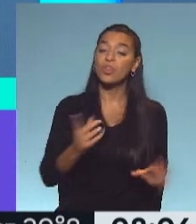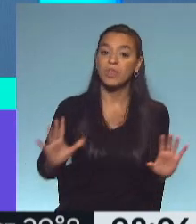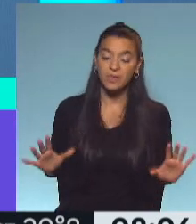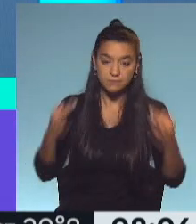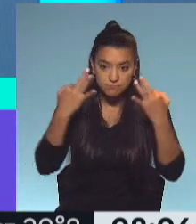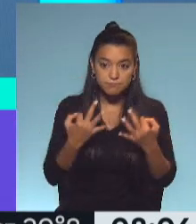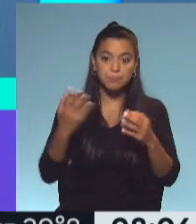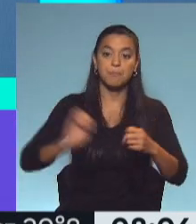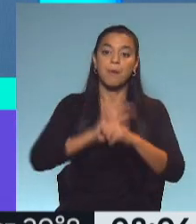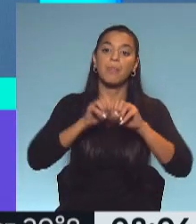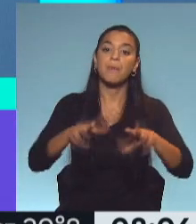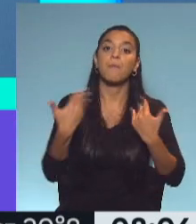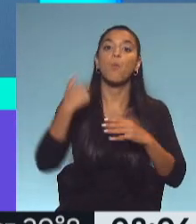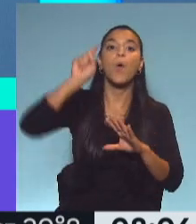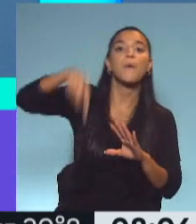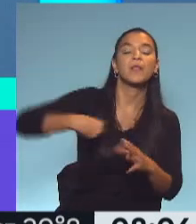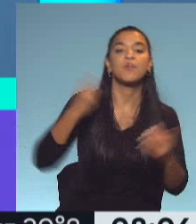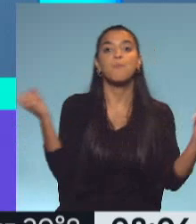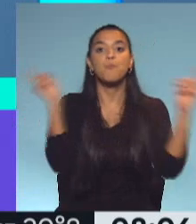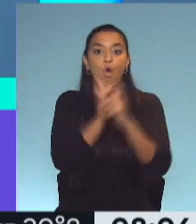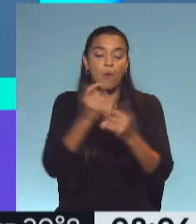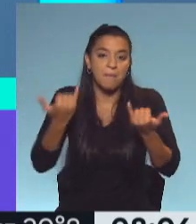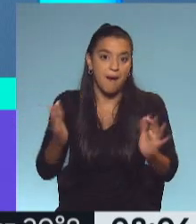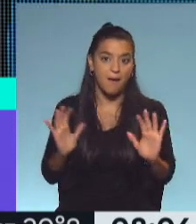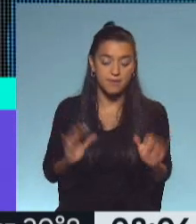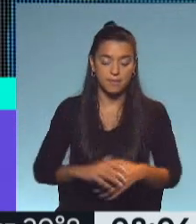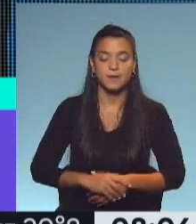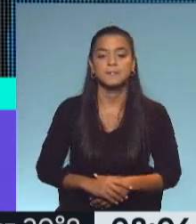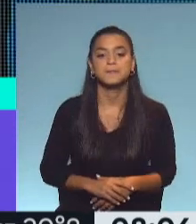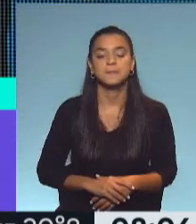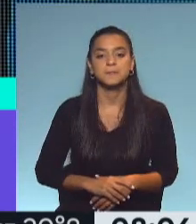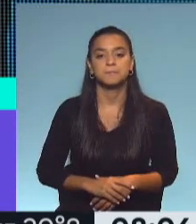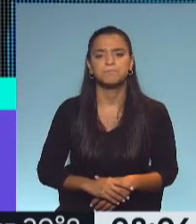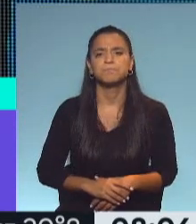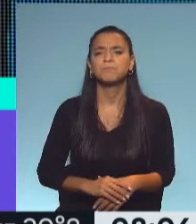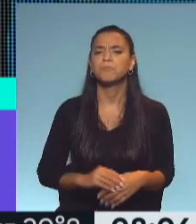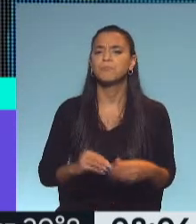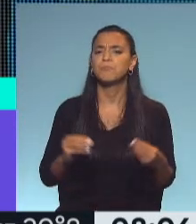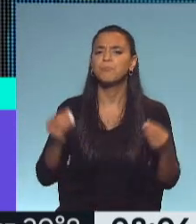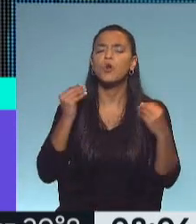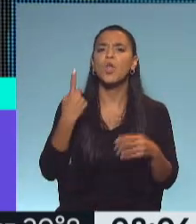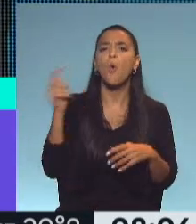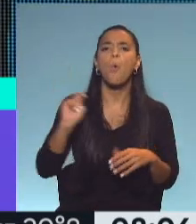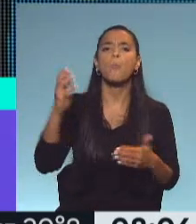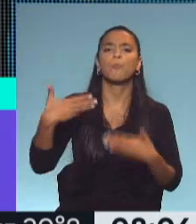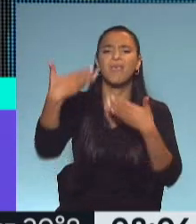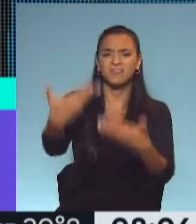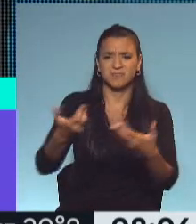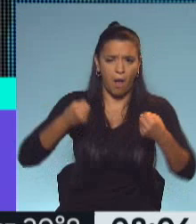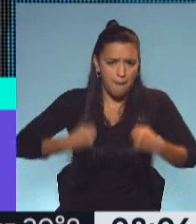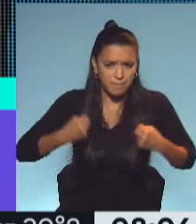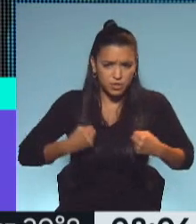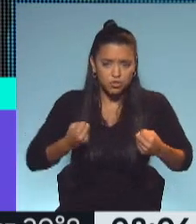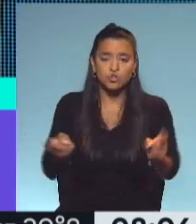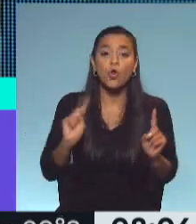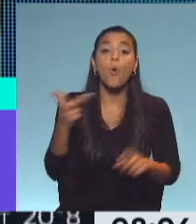es que la pandemia puede generar problemas en este contexto. Y ahora, ¿por qué un mes? Es caprichoso No,